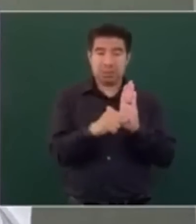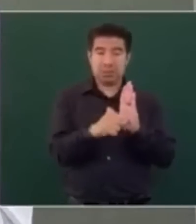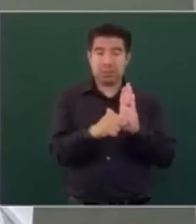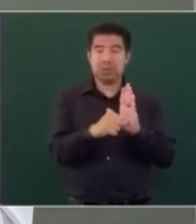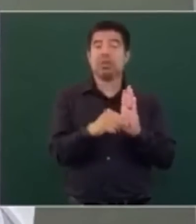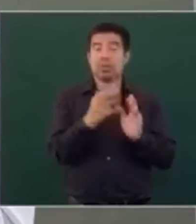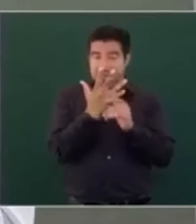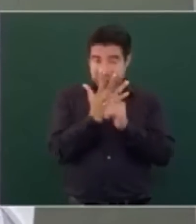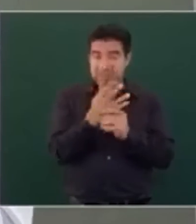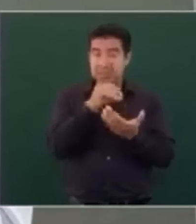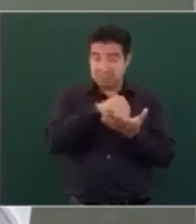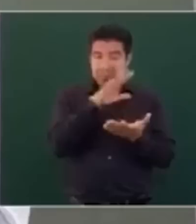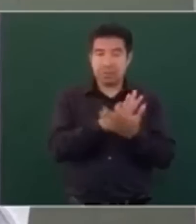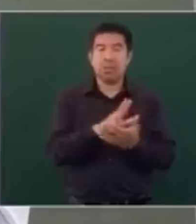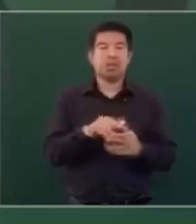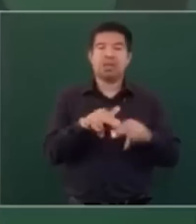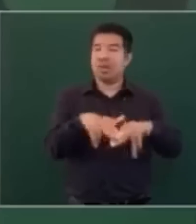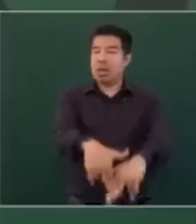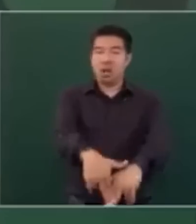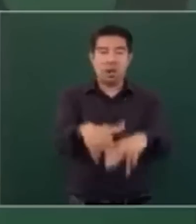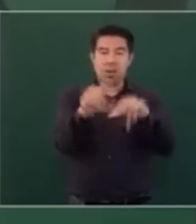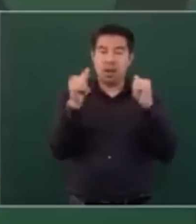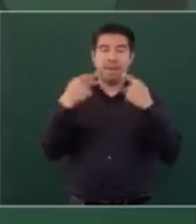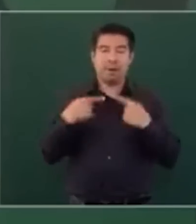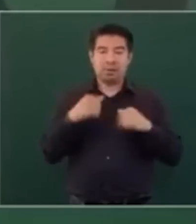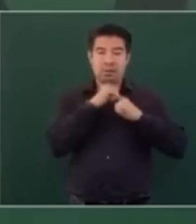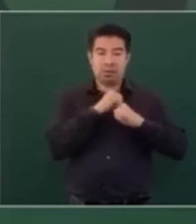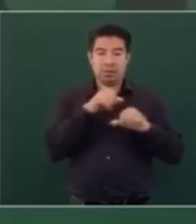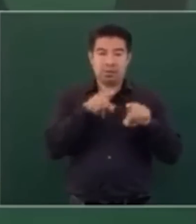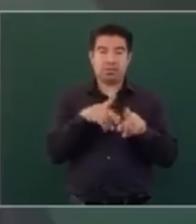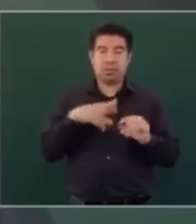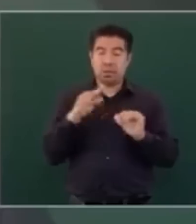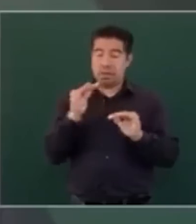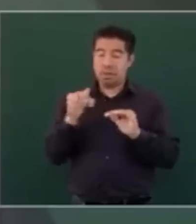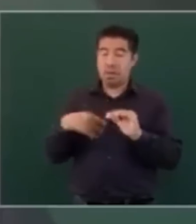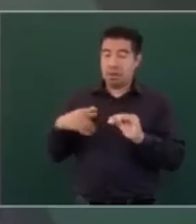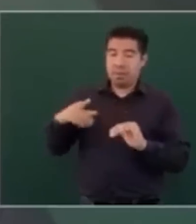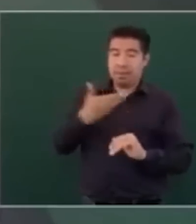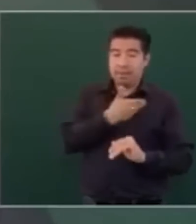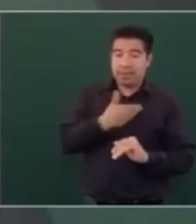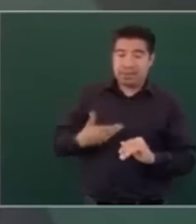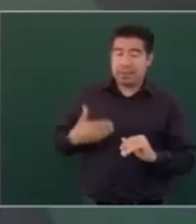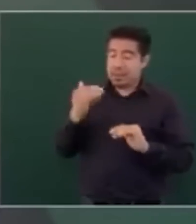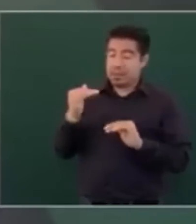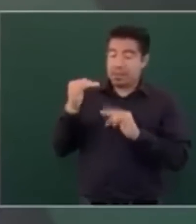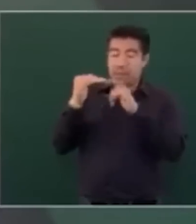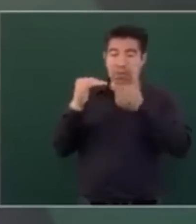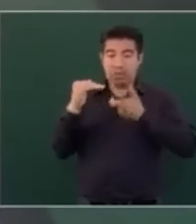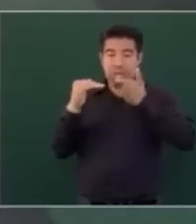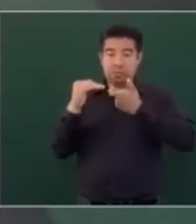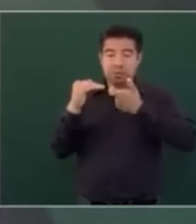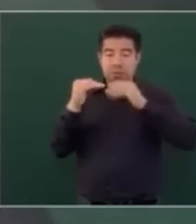que ningún servidor público puede ganar más que lo que